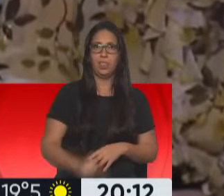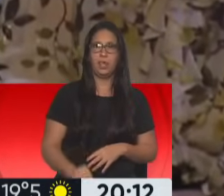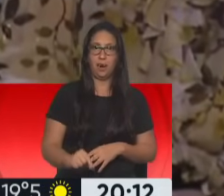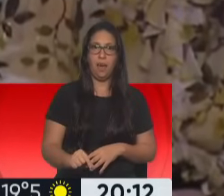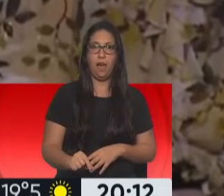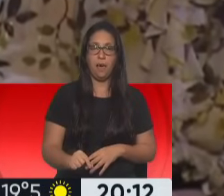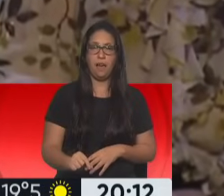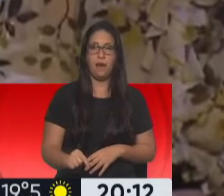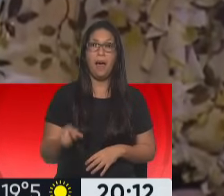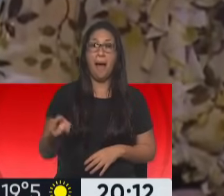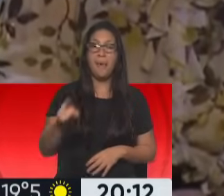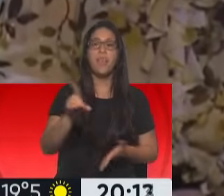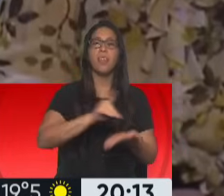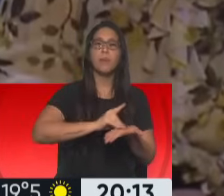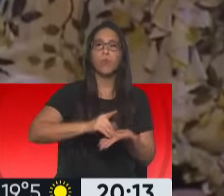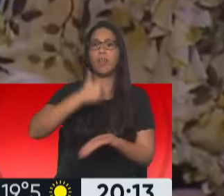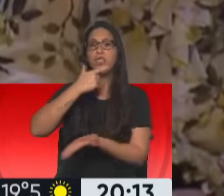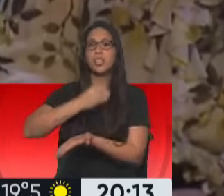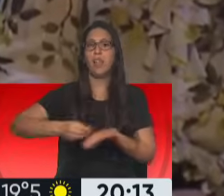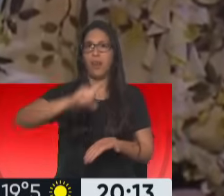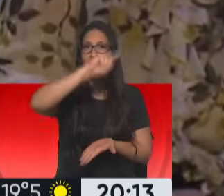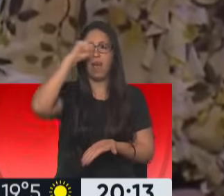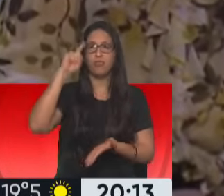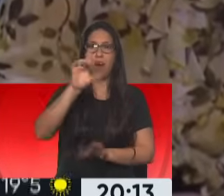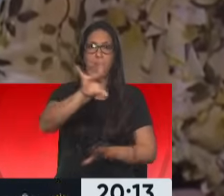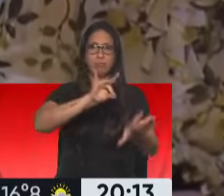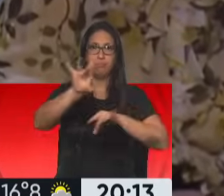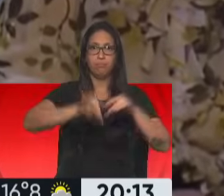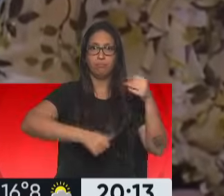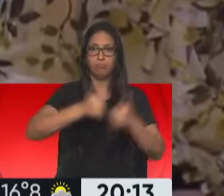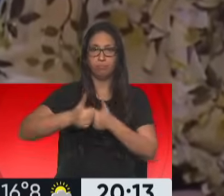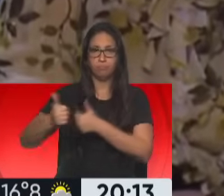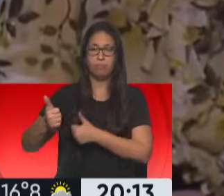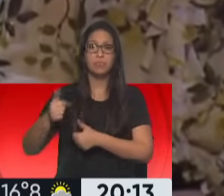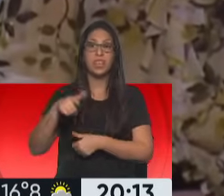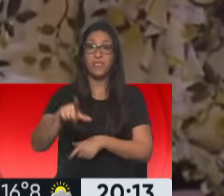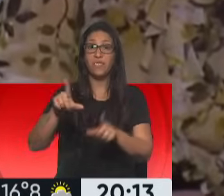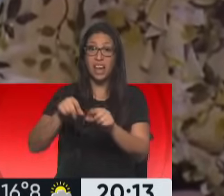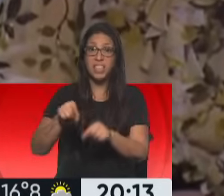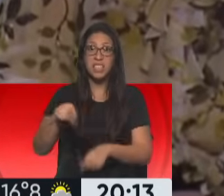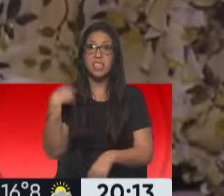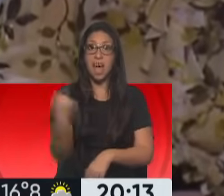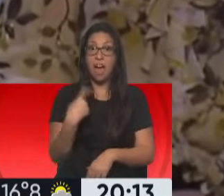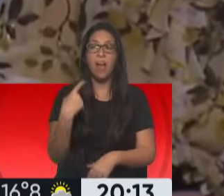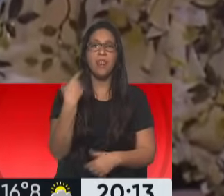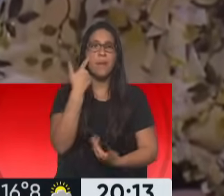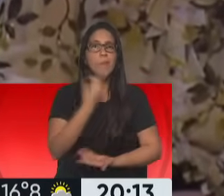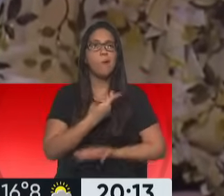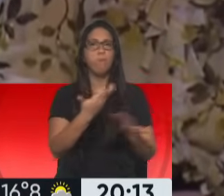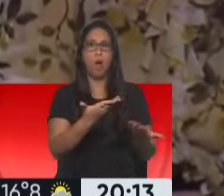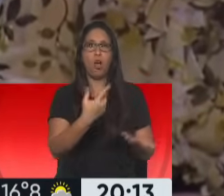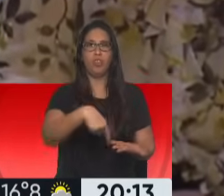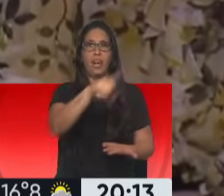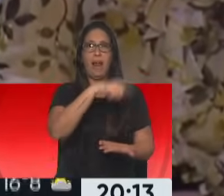en donde se elegirán diputados y senadores nacionales. En esa fecha tenemos que darles a estos abanderados